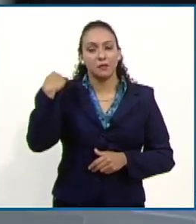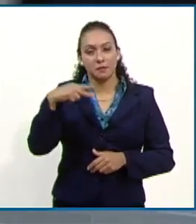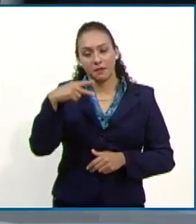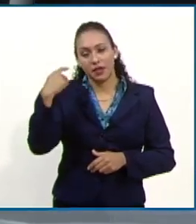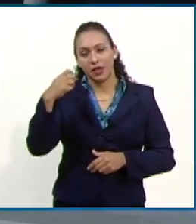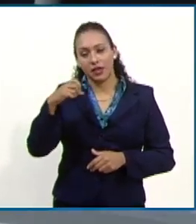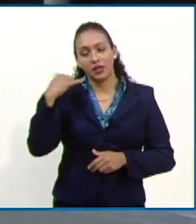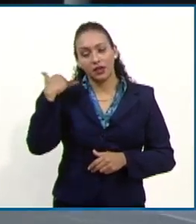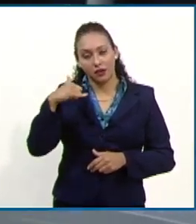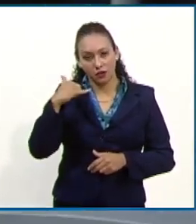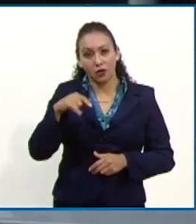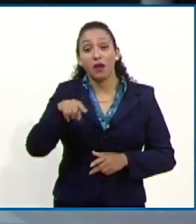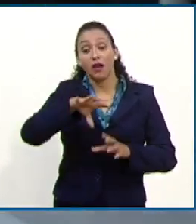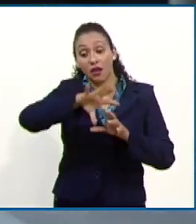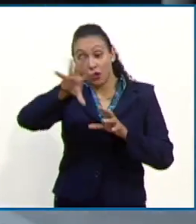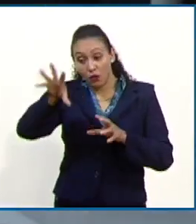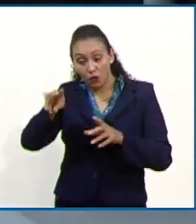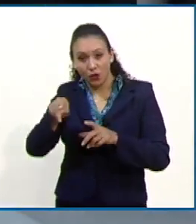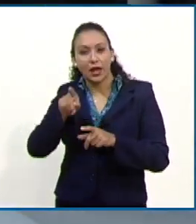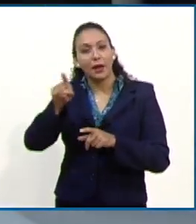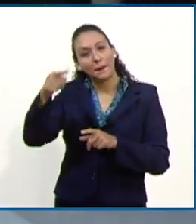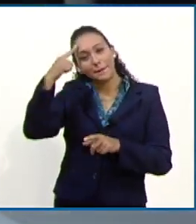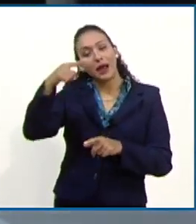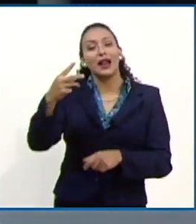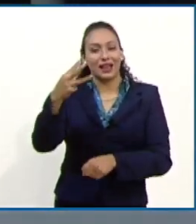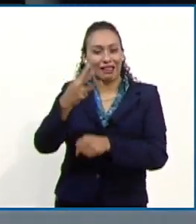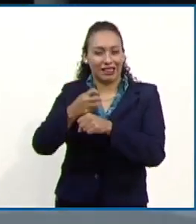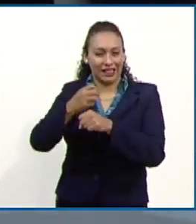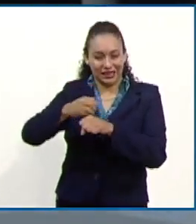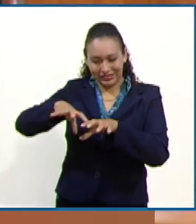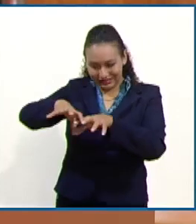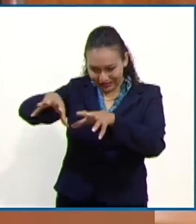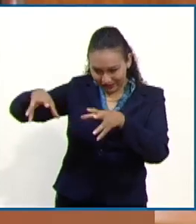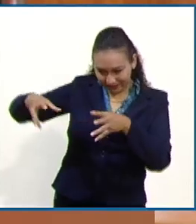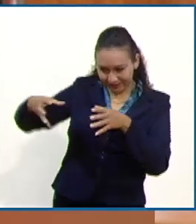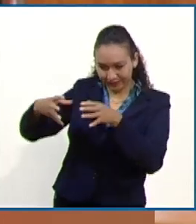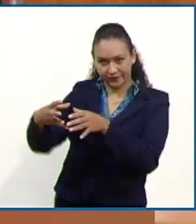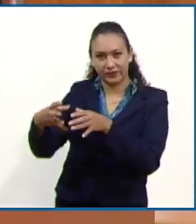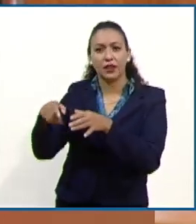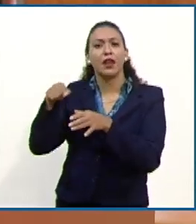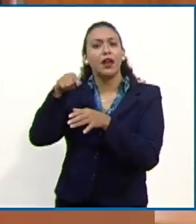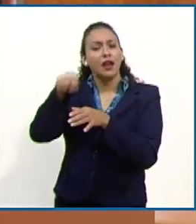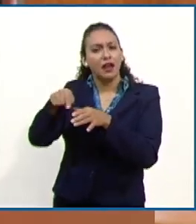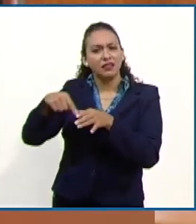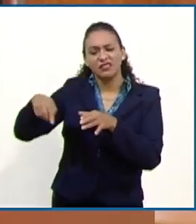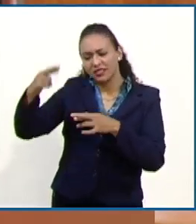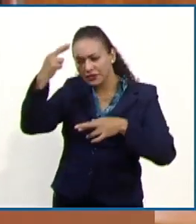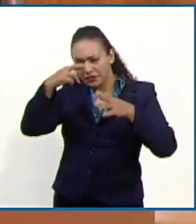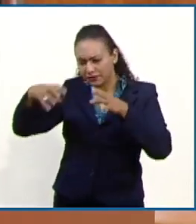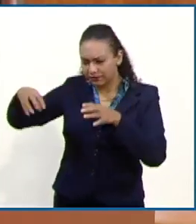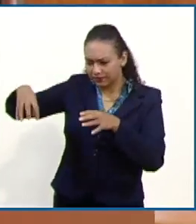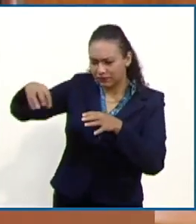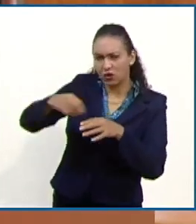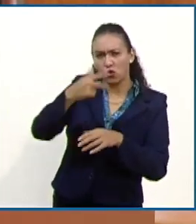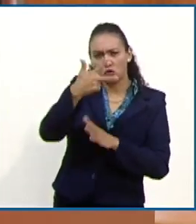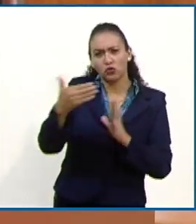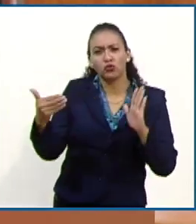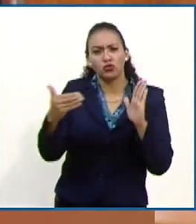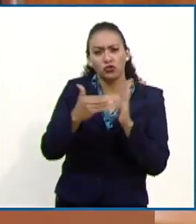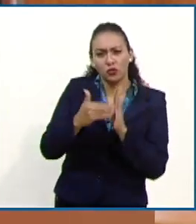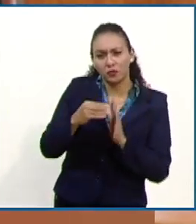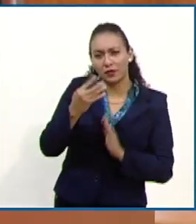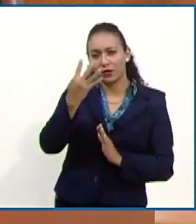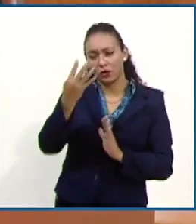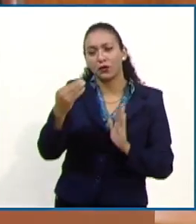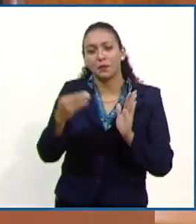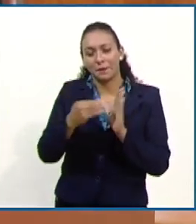Yucatán, pertenecientes a la tercera circunscripción. En estos casos, analizó la votación recibida en 8.421